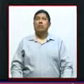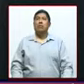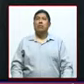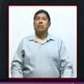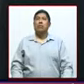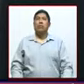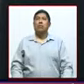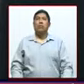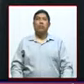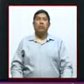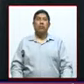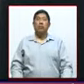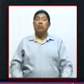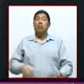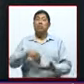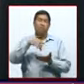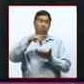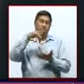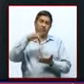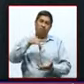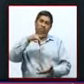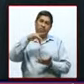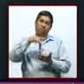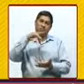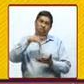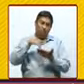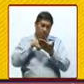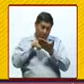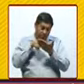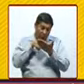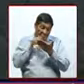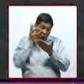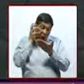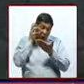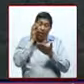Más bien que mi autito tiene el GPS, hemos tenido que rastrear.